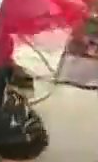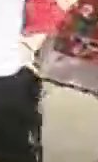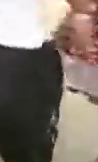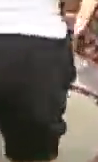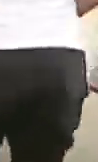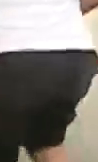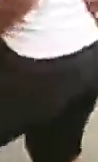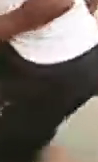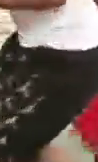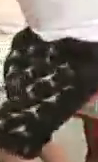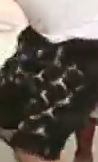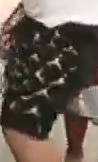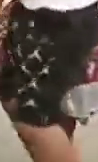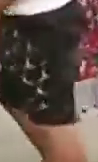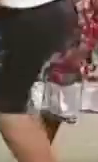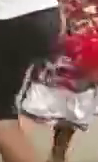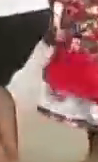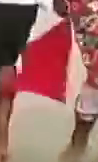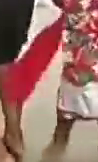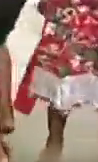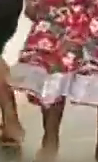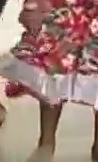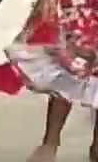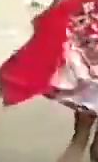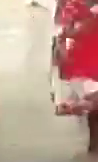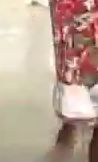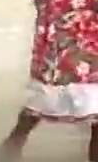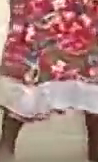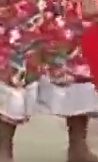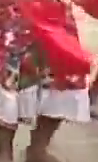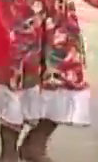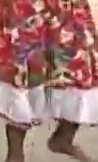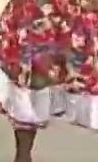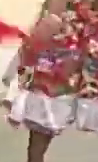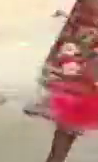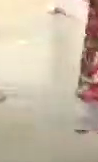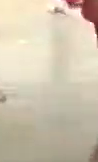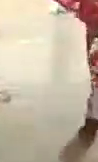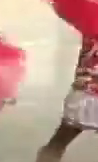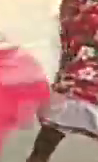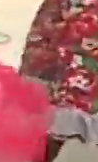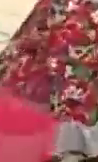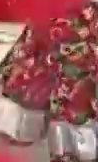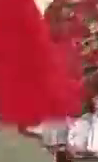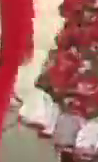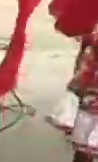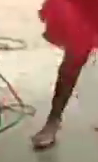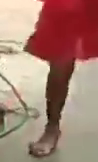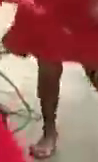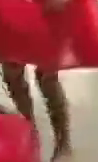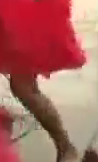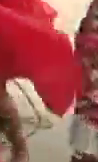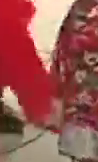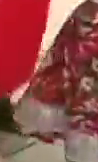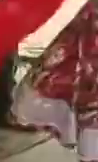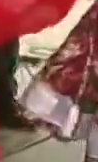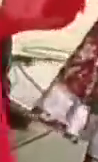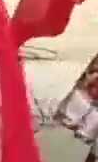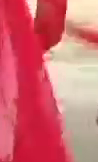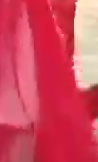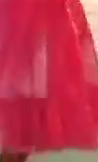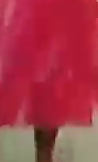Recordemos que este Plan Nacional de Pesca y Acuicultura proyecta para este año 2019 una producción de